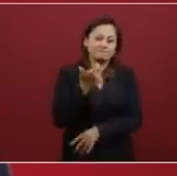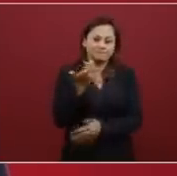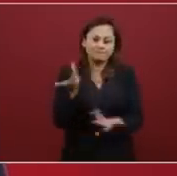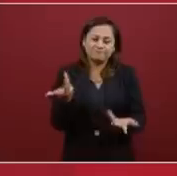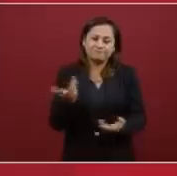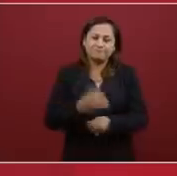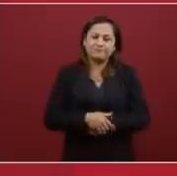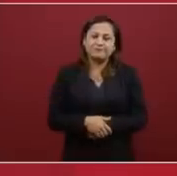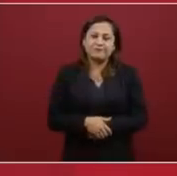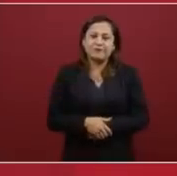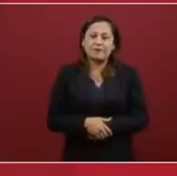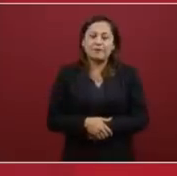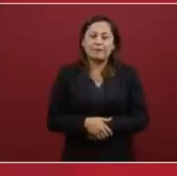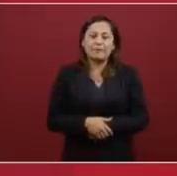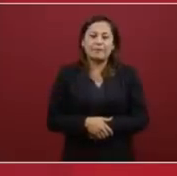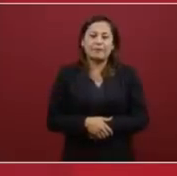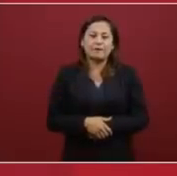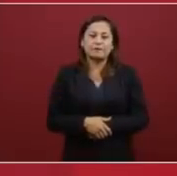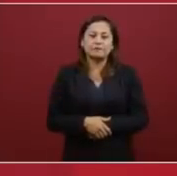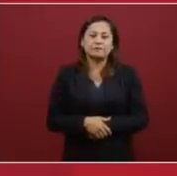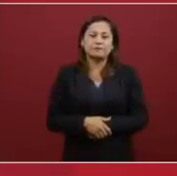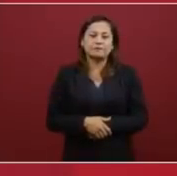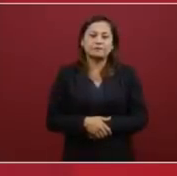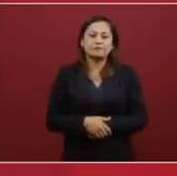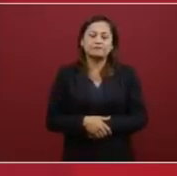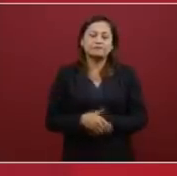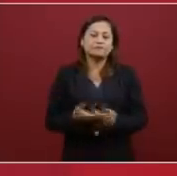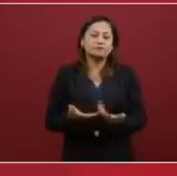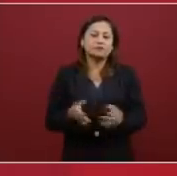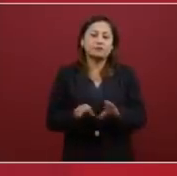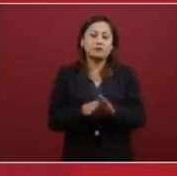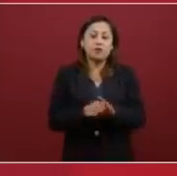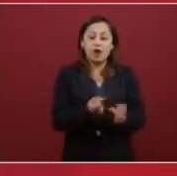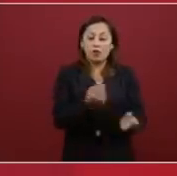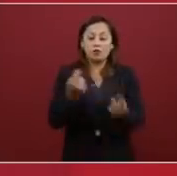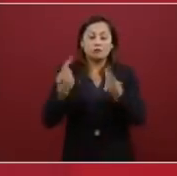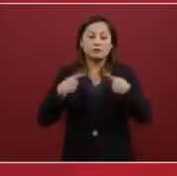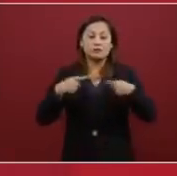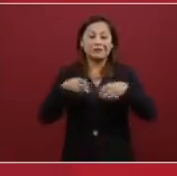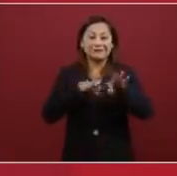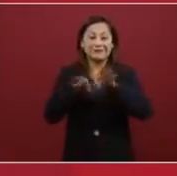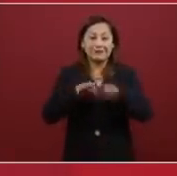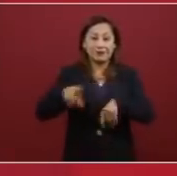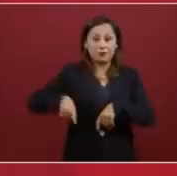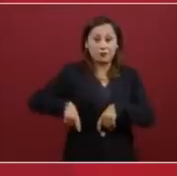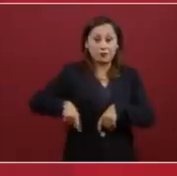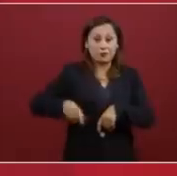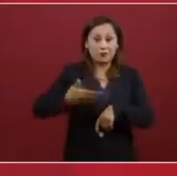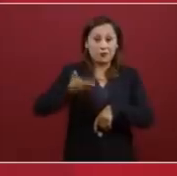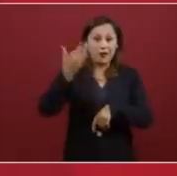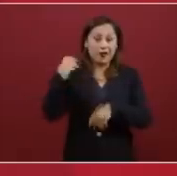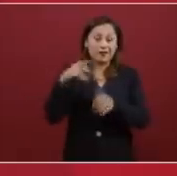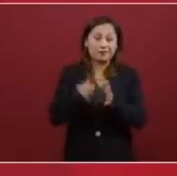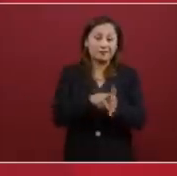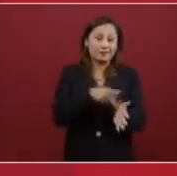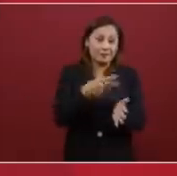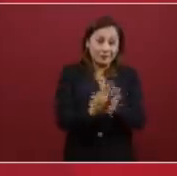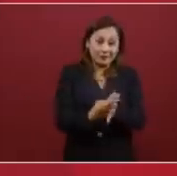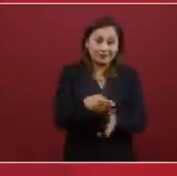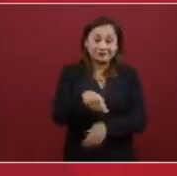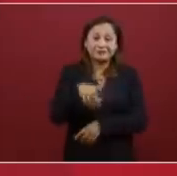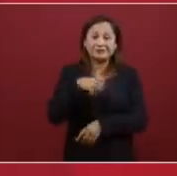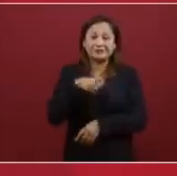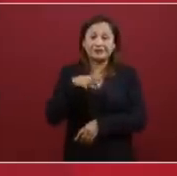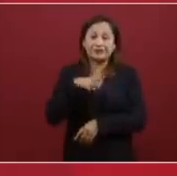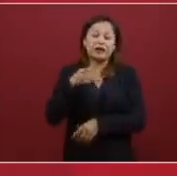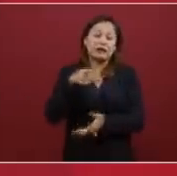No se despide a trabajadores de base, a trabajadores sindicalizados, es